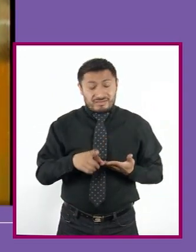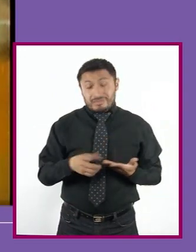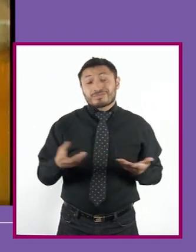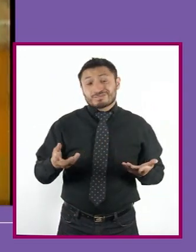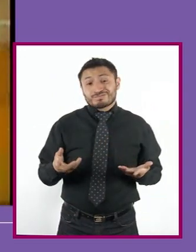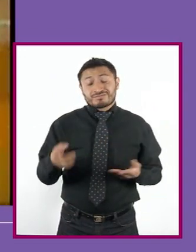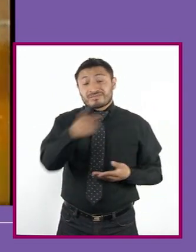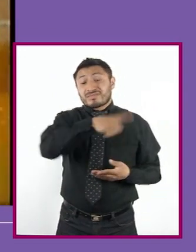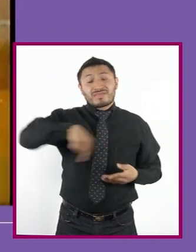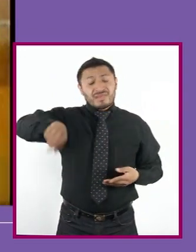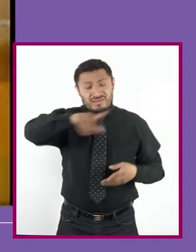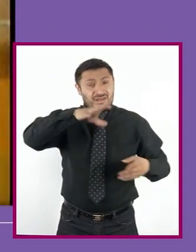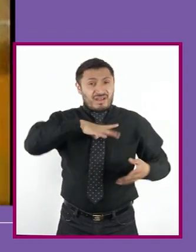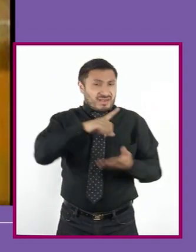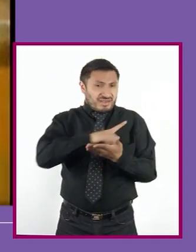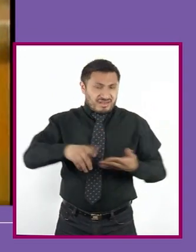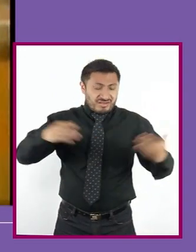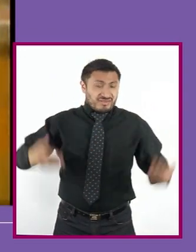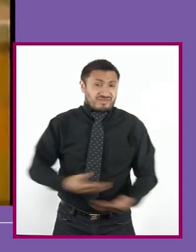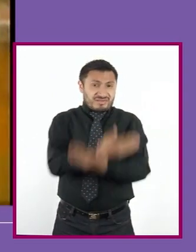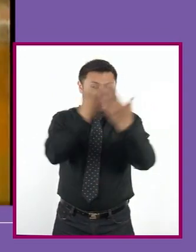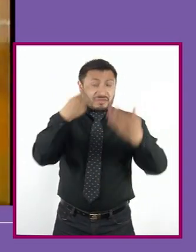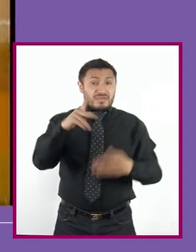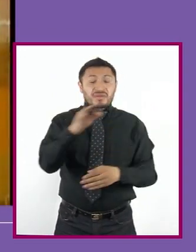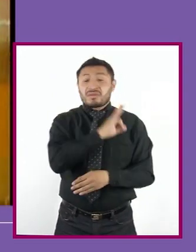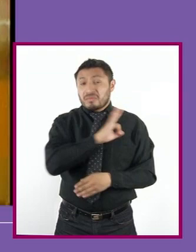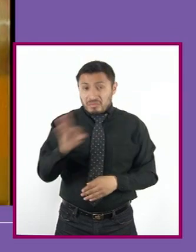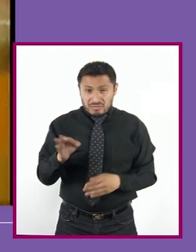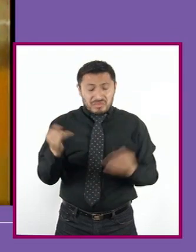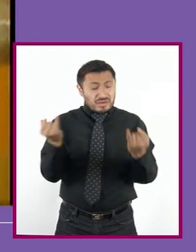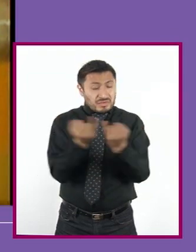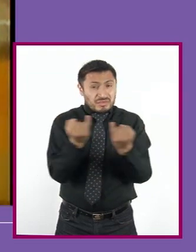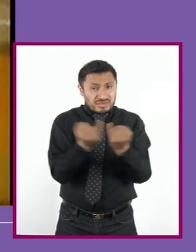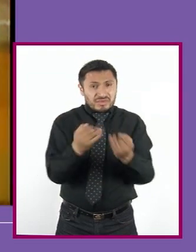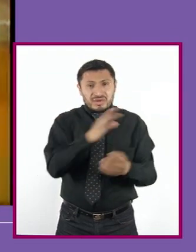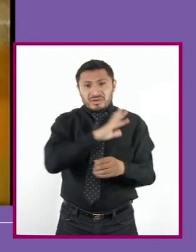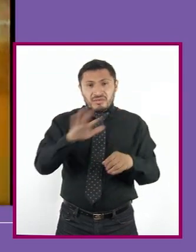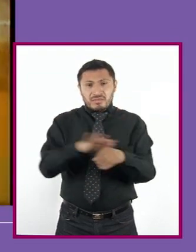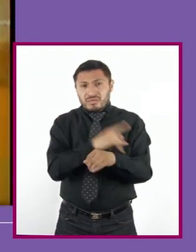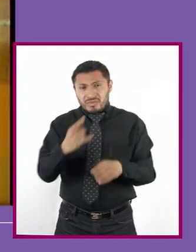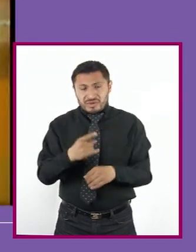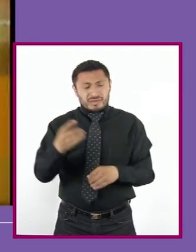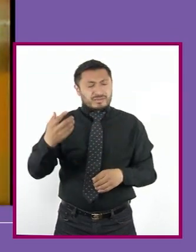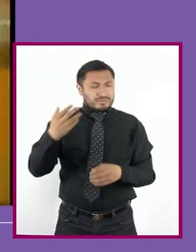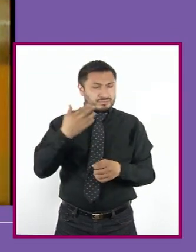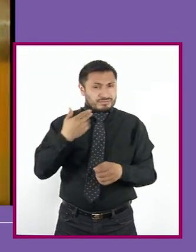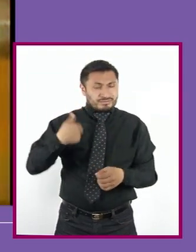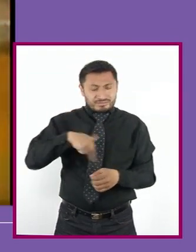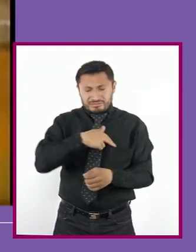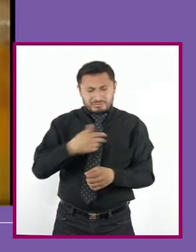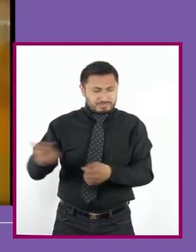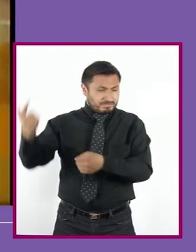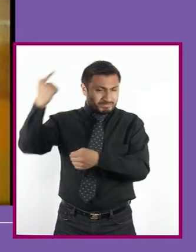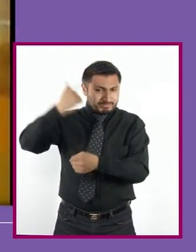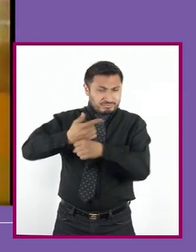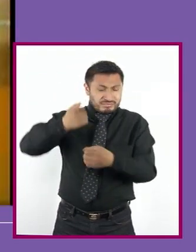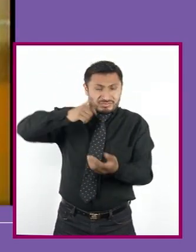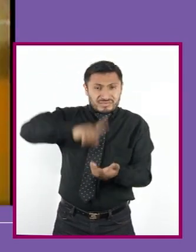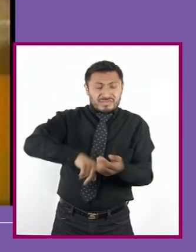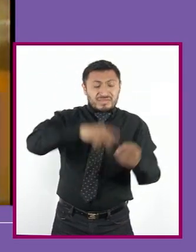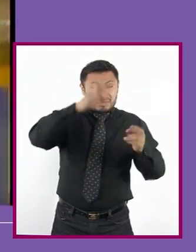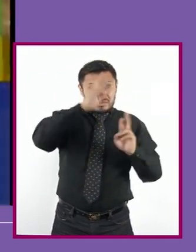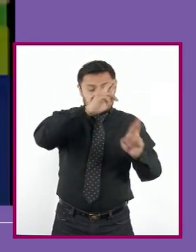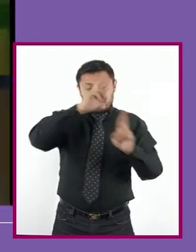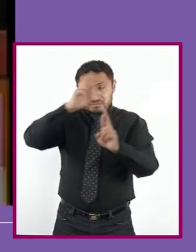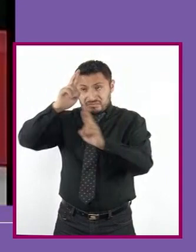con los cuales nacemos, pero también porque somos capaces de identificarlos en otras personas, en respetarlos en otras personas